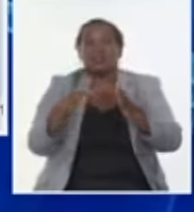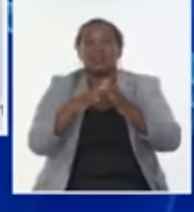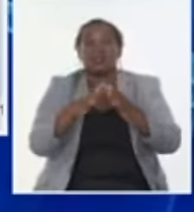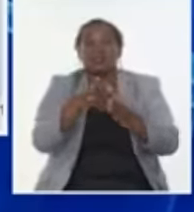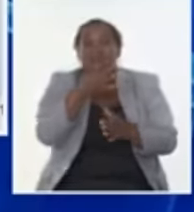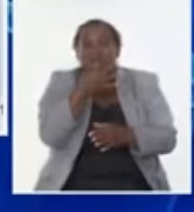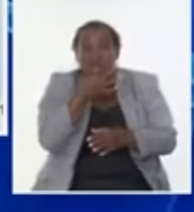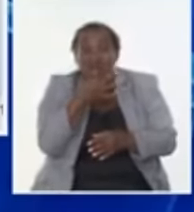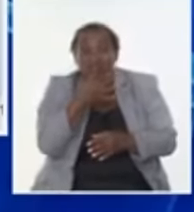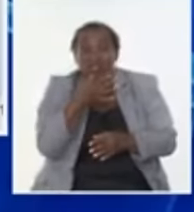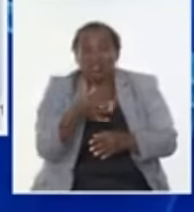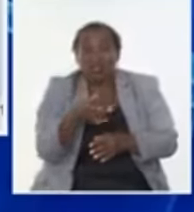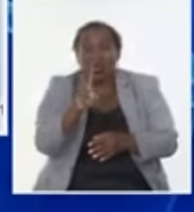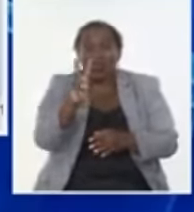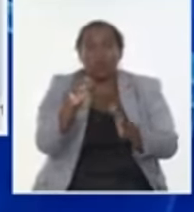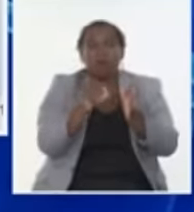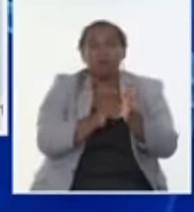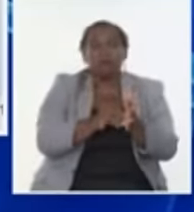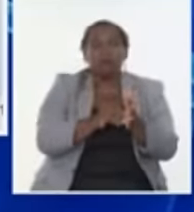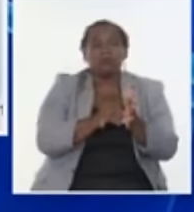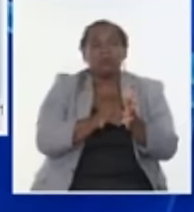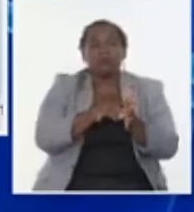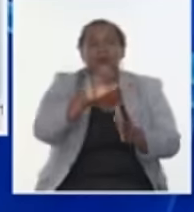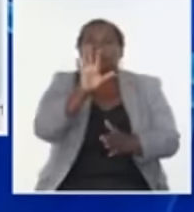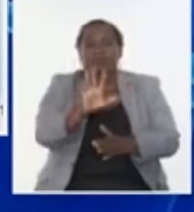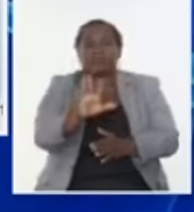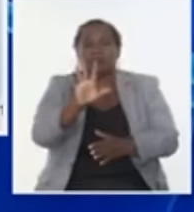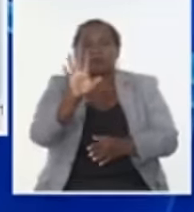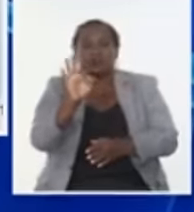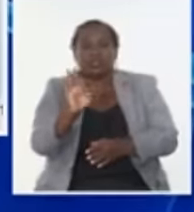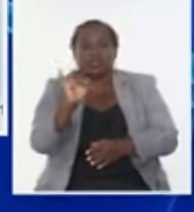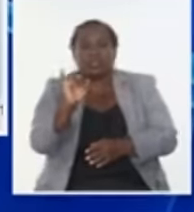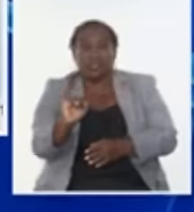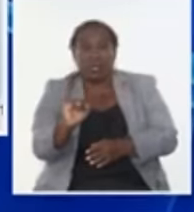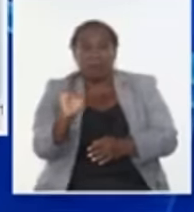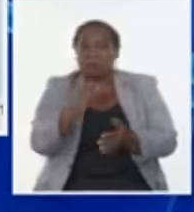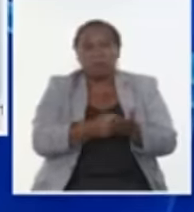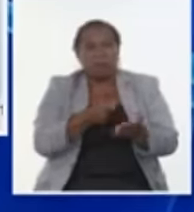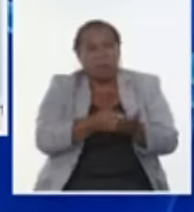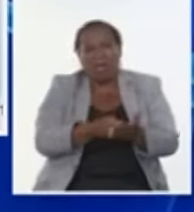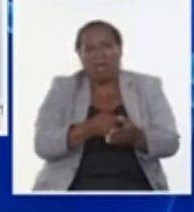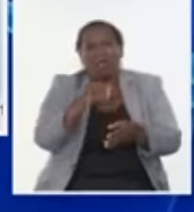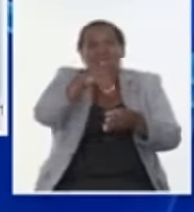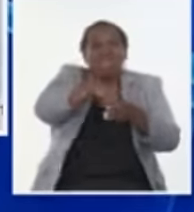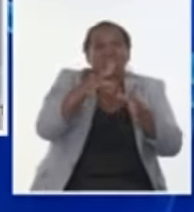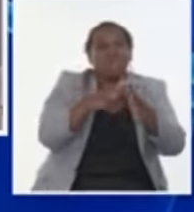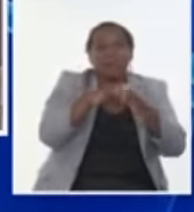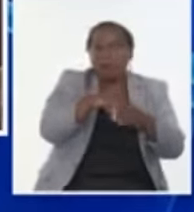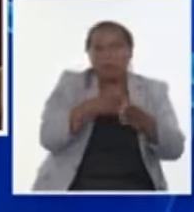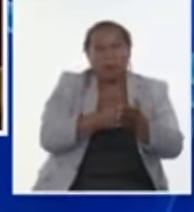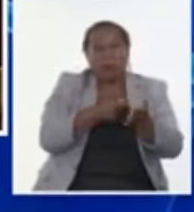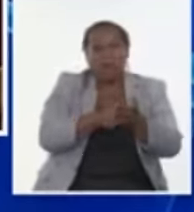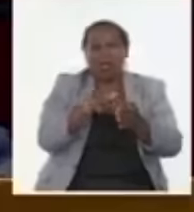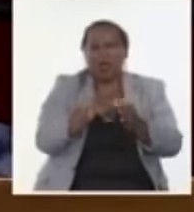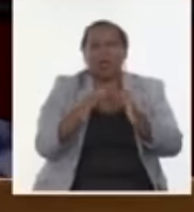también 2.586 ancianitos que no pagan. Casas de abuelos, igual,